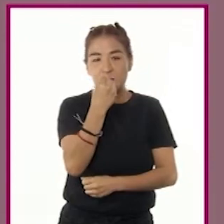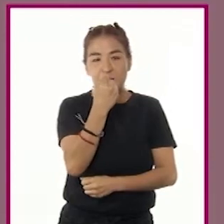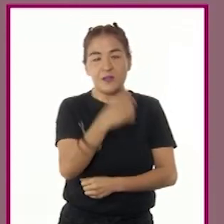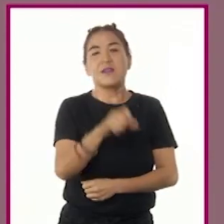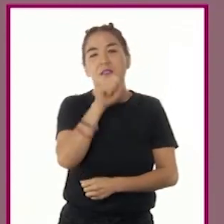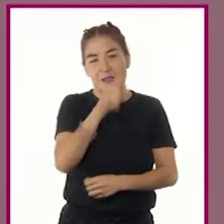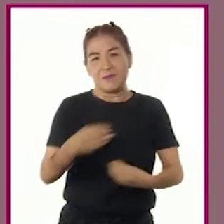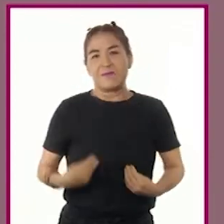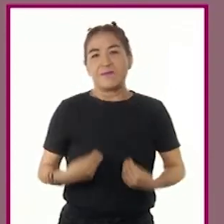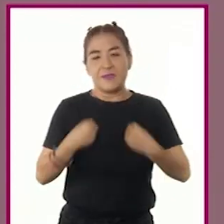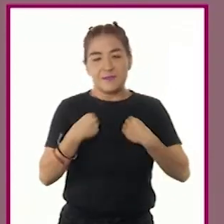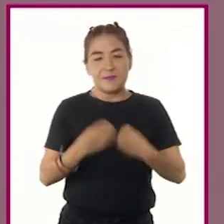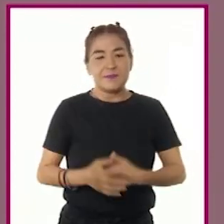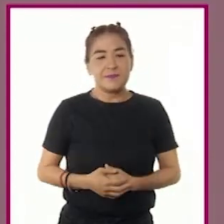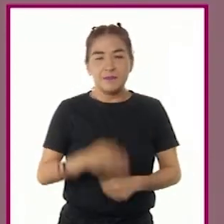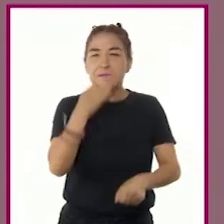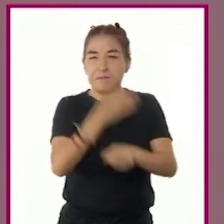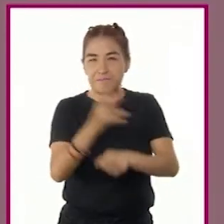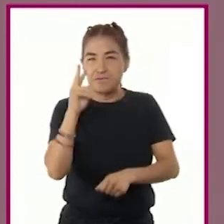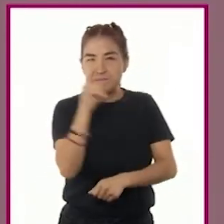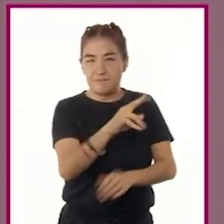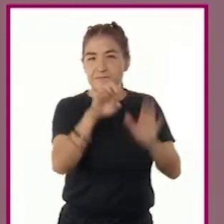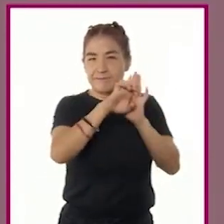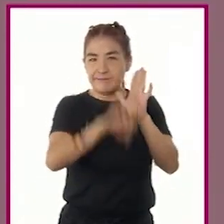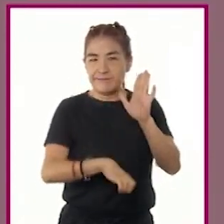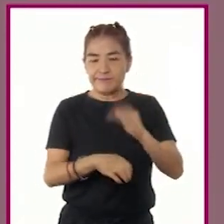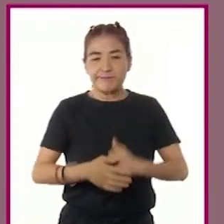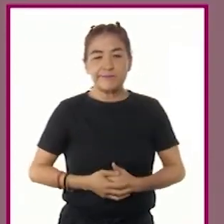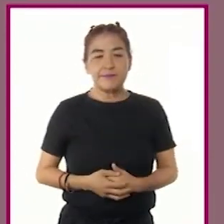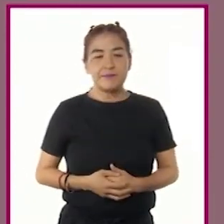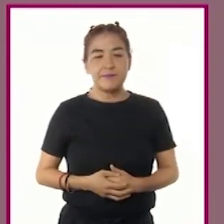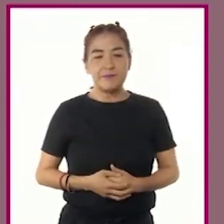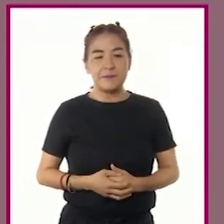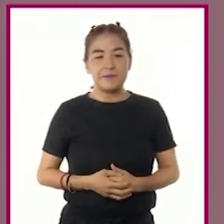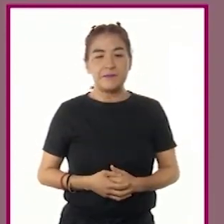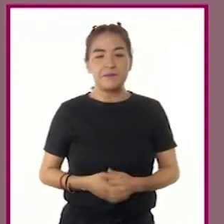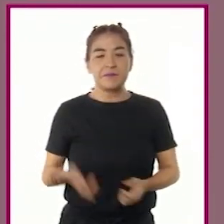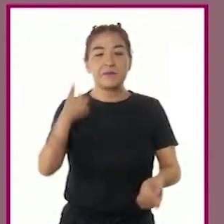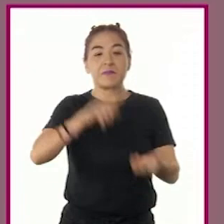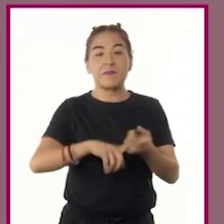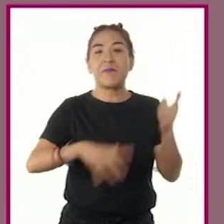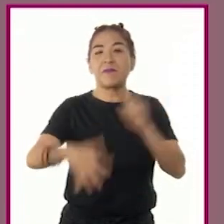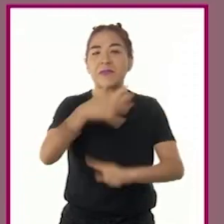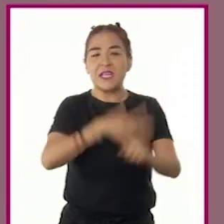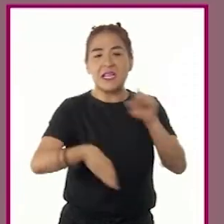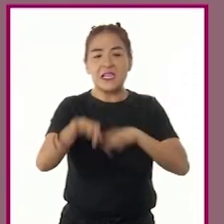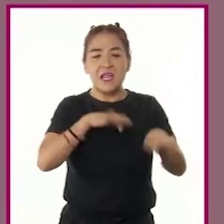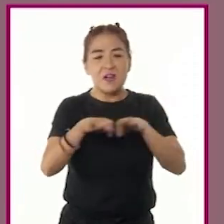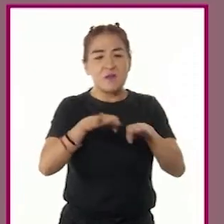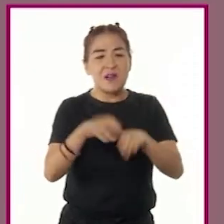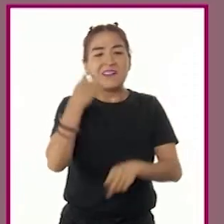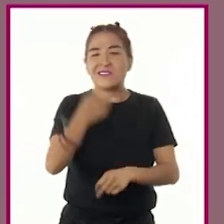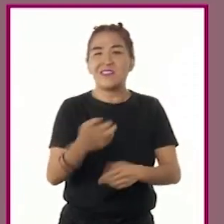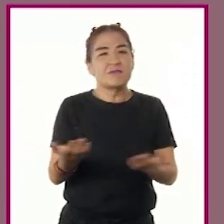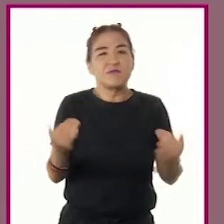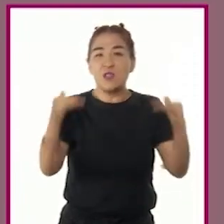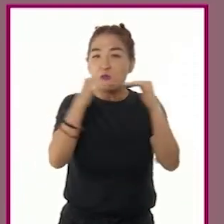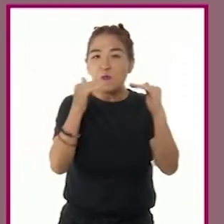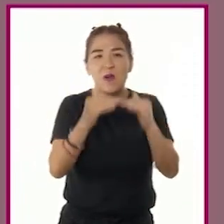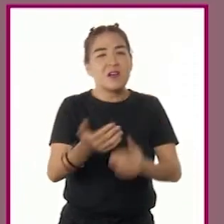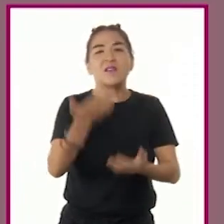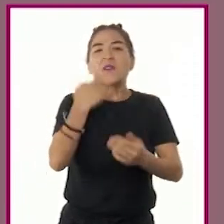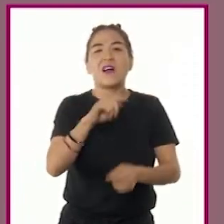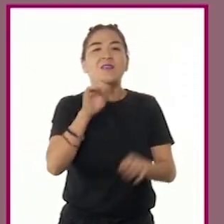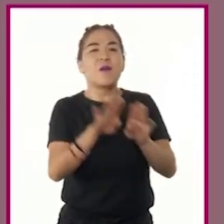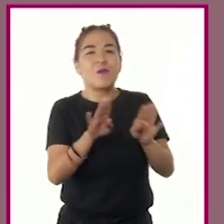la vivienda. Veamos algunos ejemplos. En el ámbito laboral, la desigualdad se ha manifestado como acoso